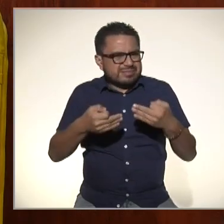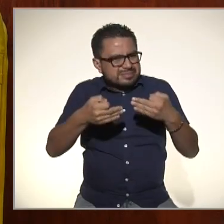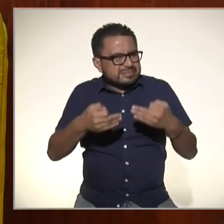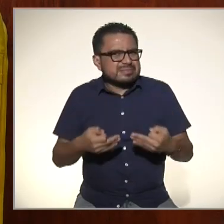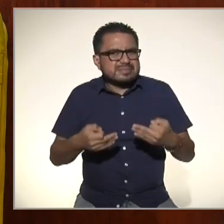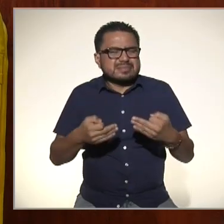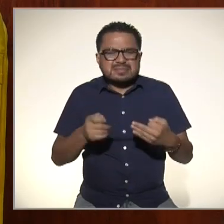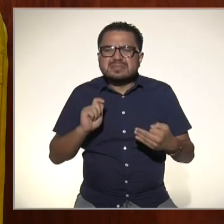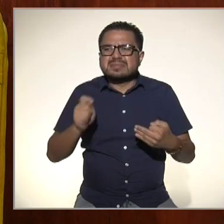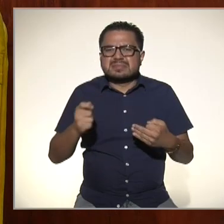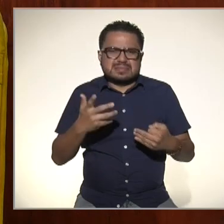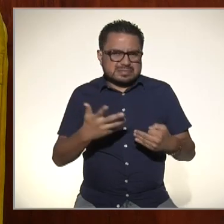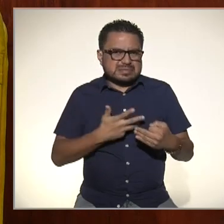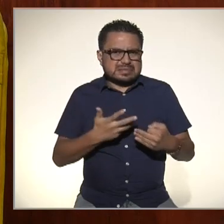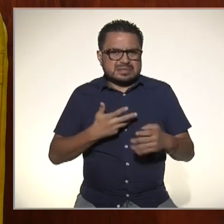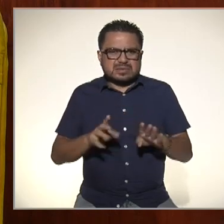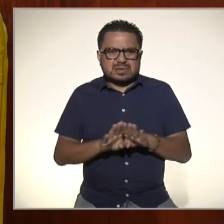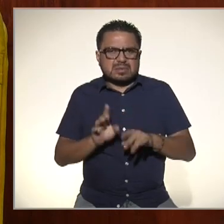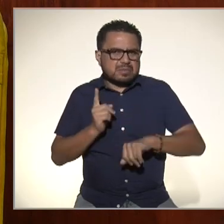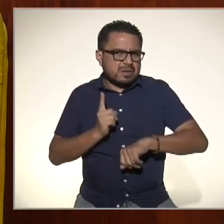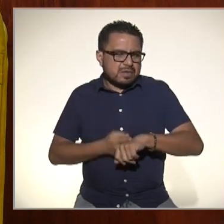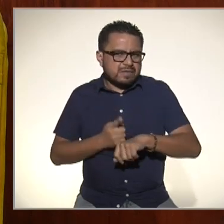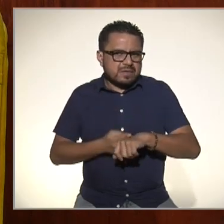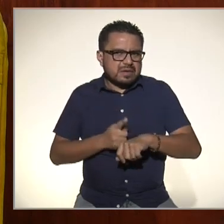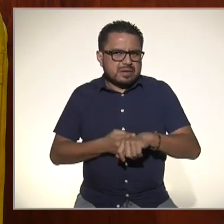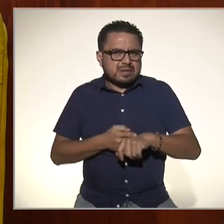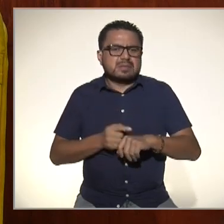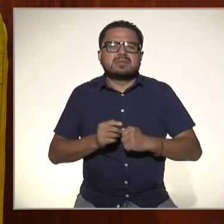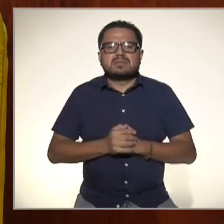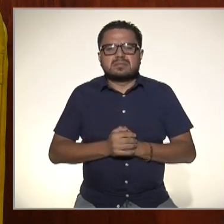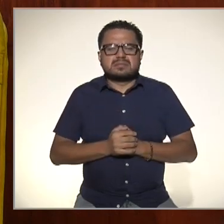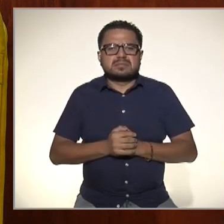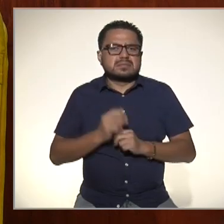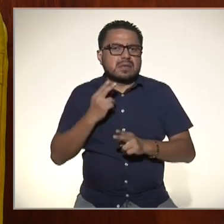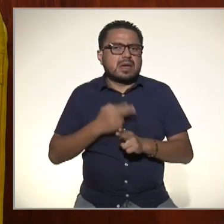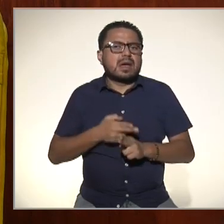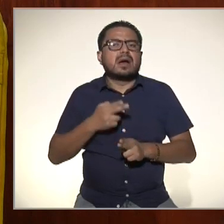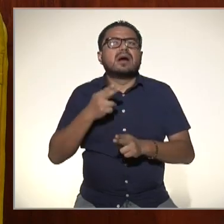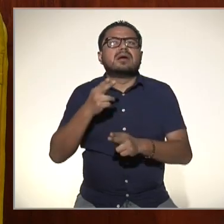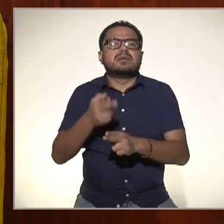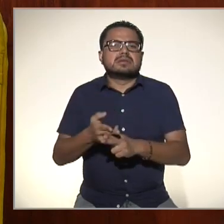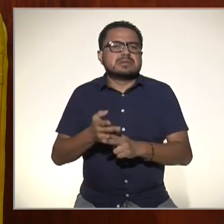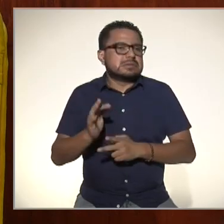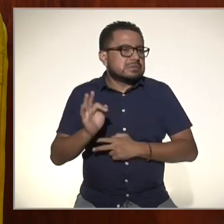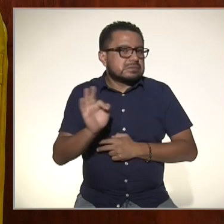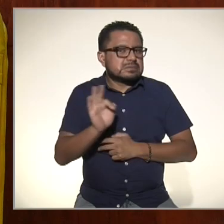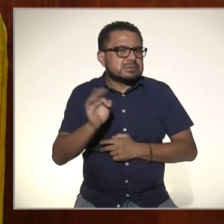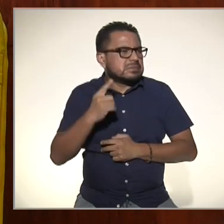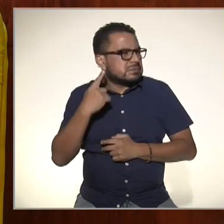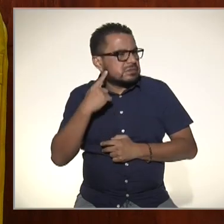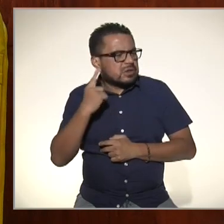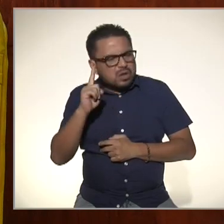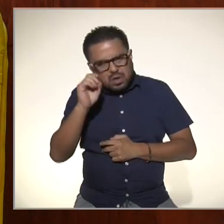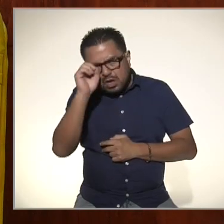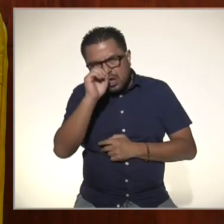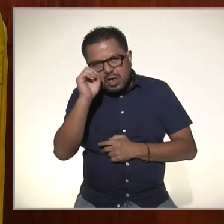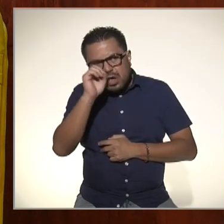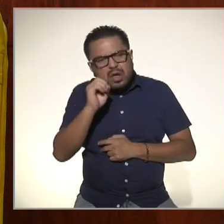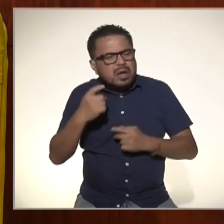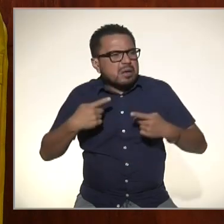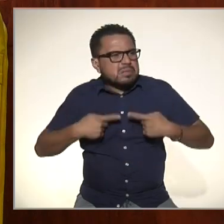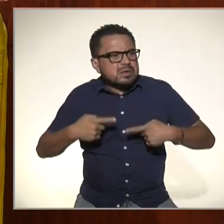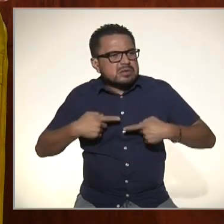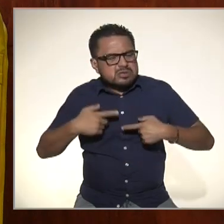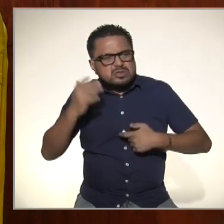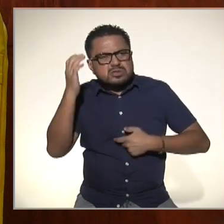realmente que están presentando una enfermedad, sino hasta que a lo mejor escuchan algún comentario de